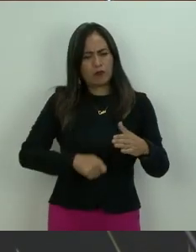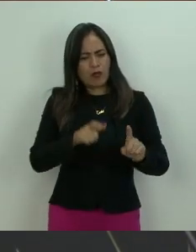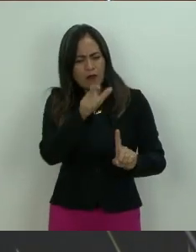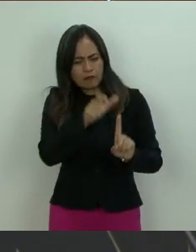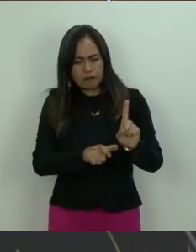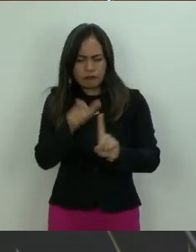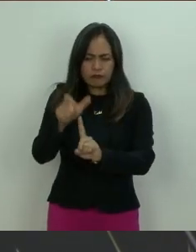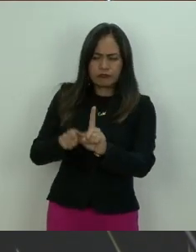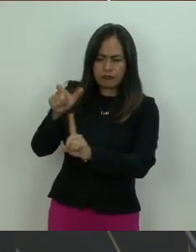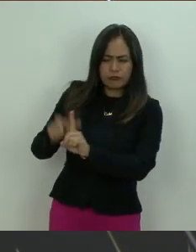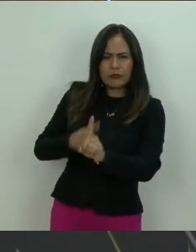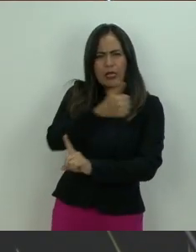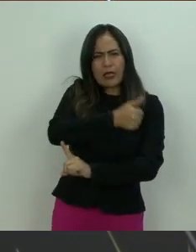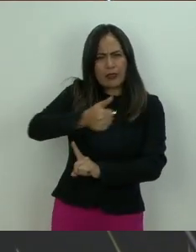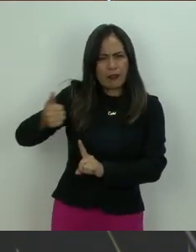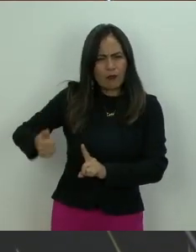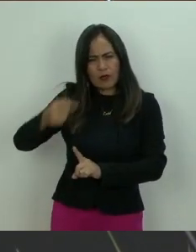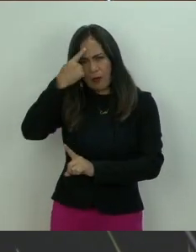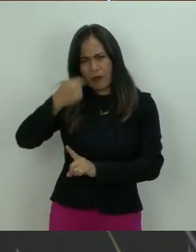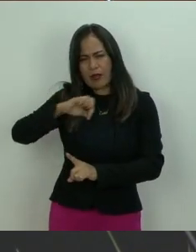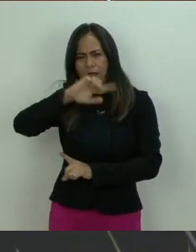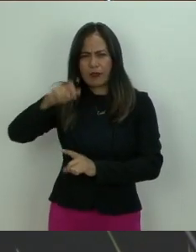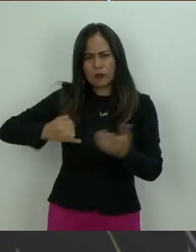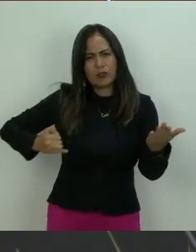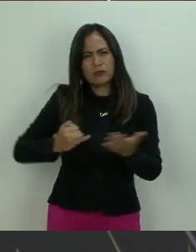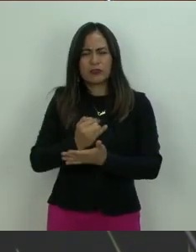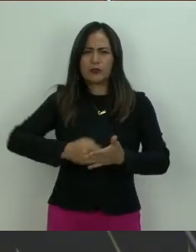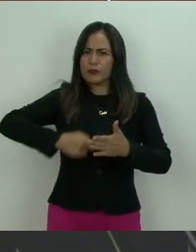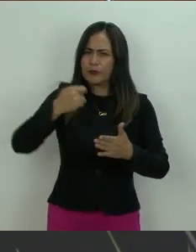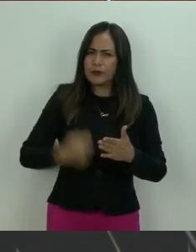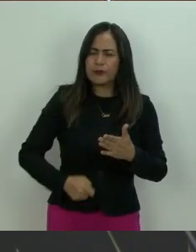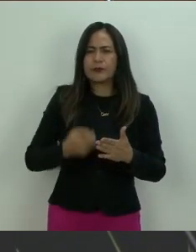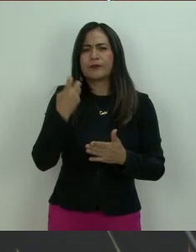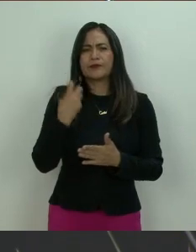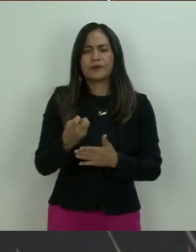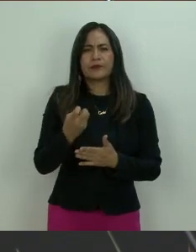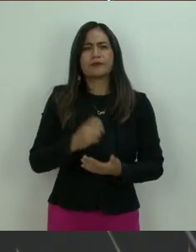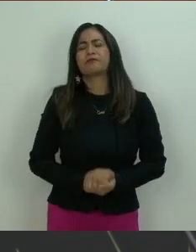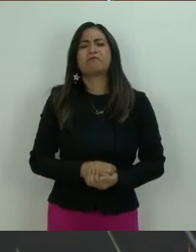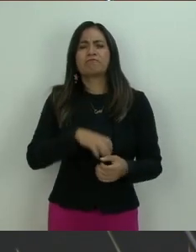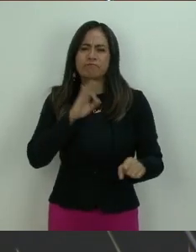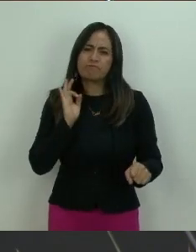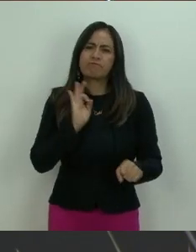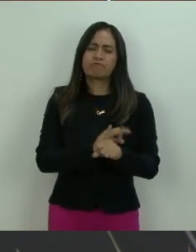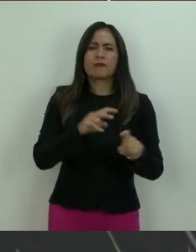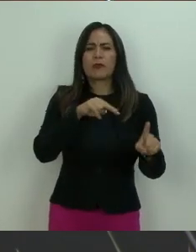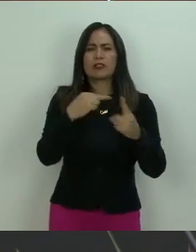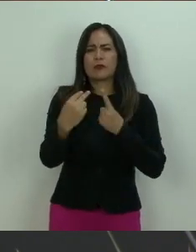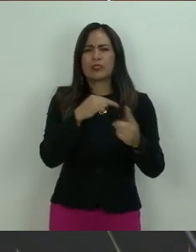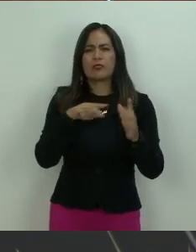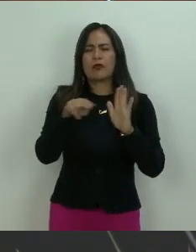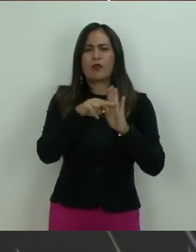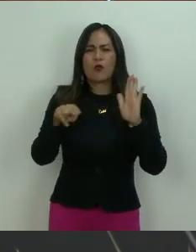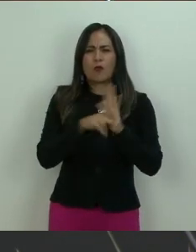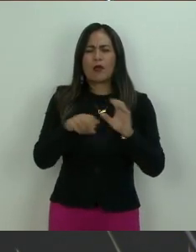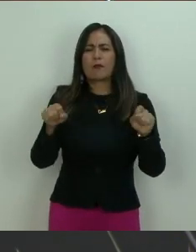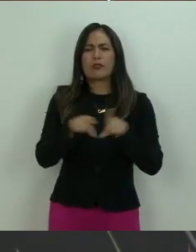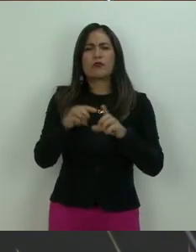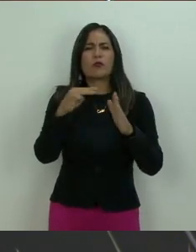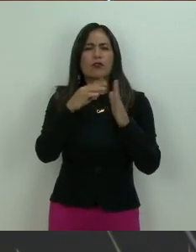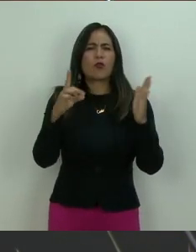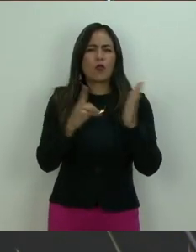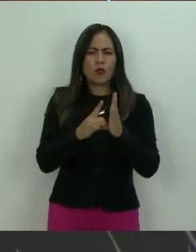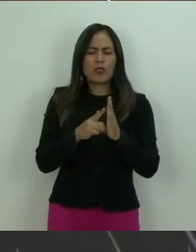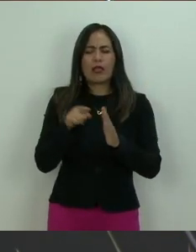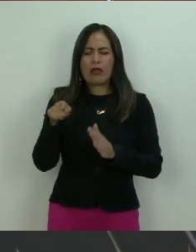particulares, para llegar a mejores soluciones interculturales que tengan como punto de partida una perspectiva normativa y una metodología de